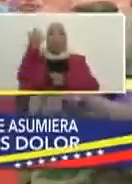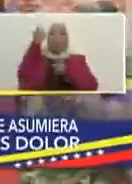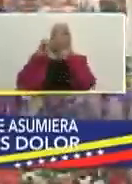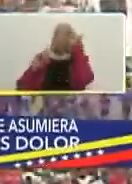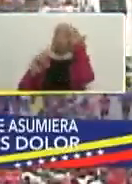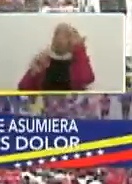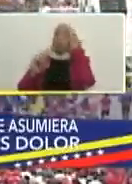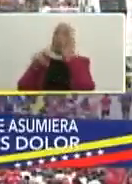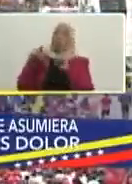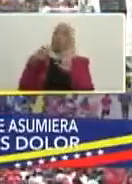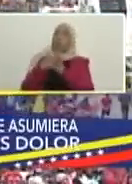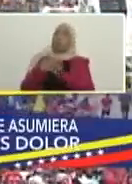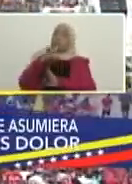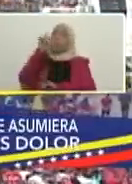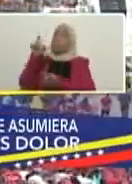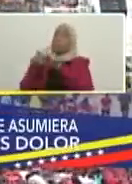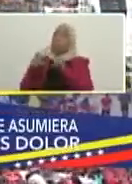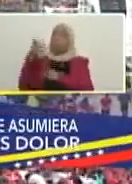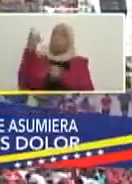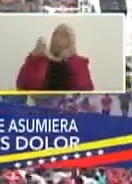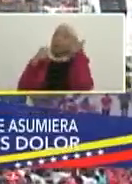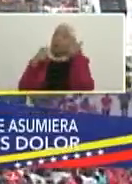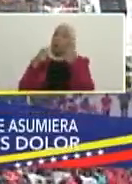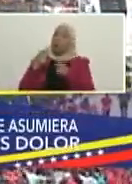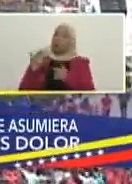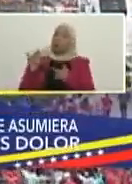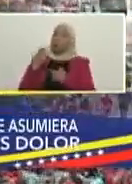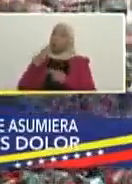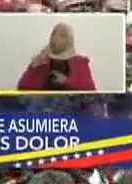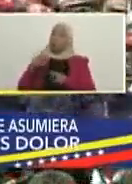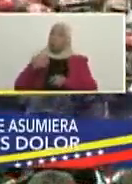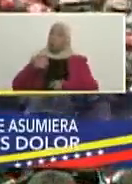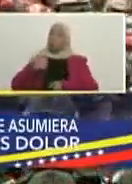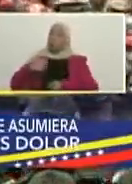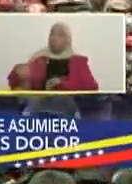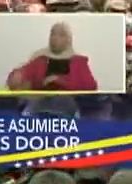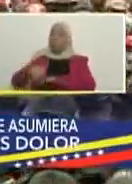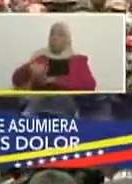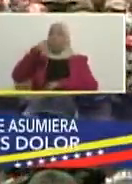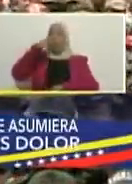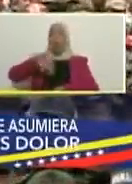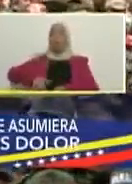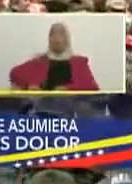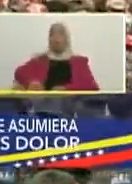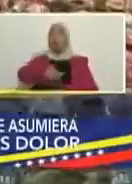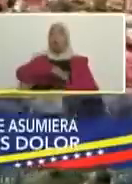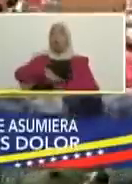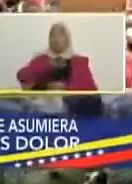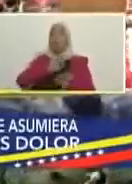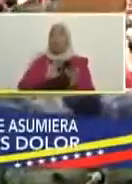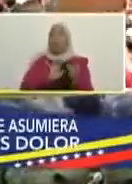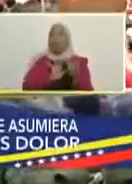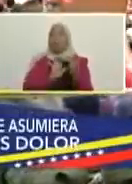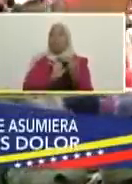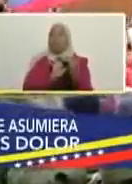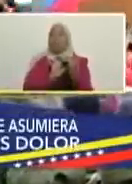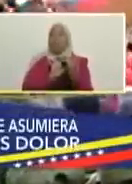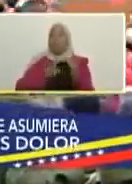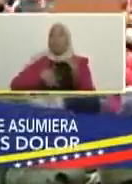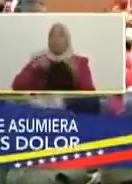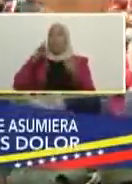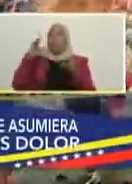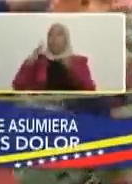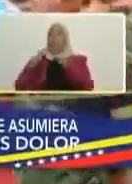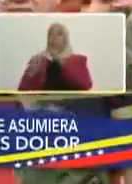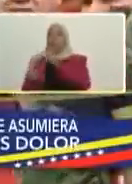Chávez, ¿para dónde va usted? Y él dijo: voy a las catacumbas del pueblo y con el pueblo voy a